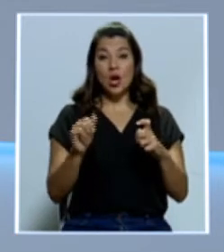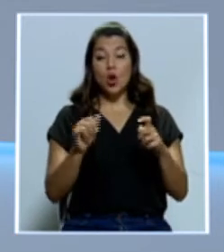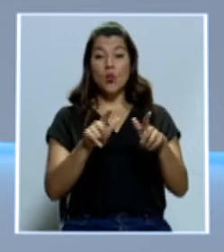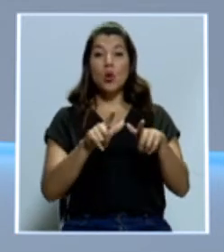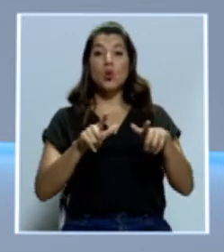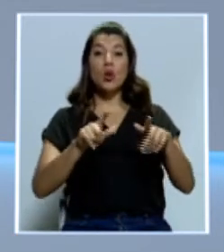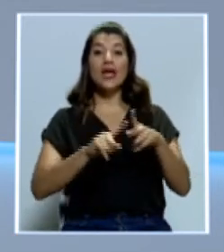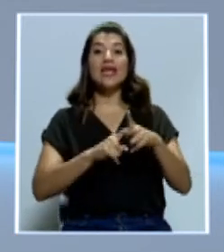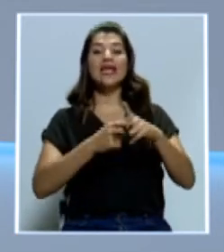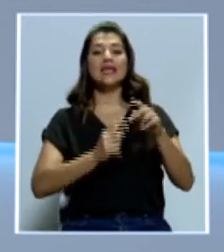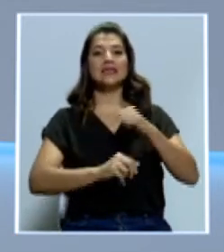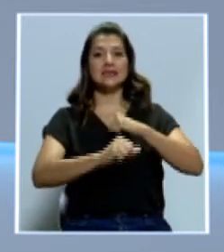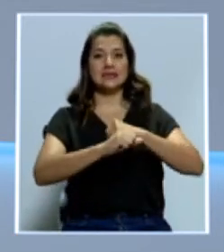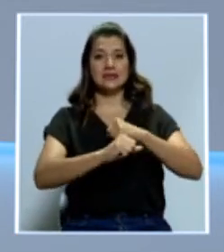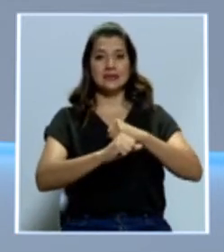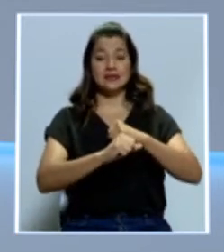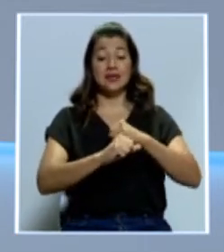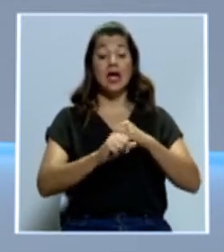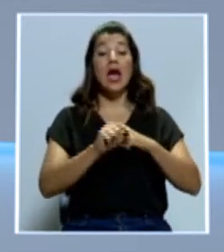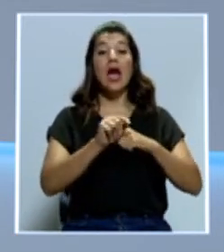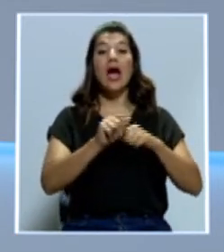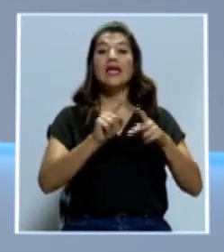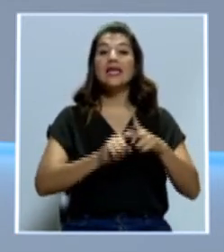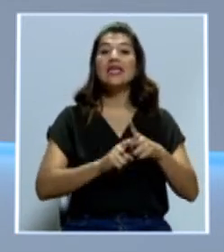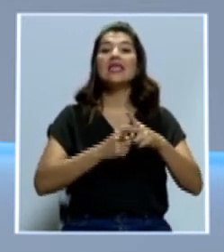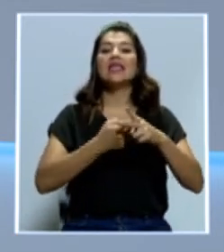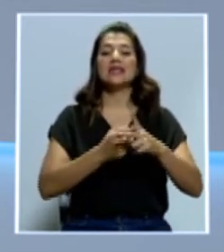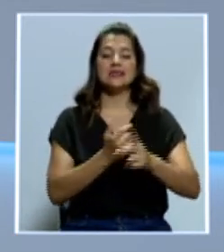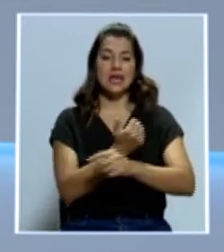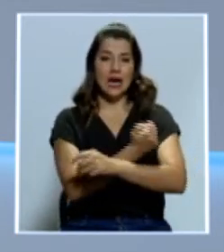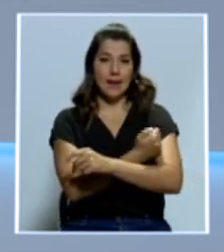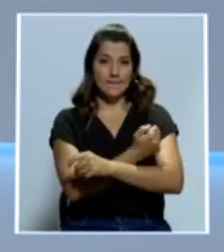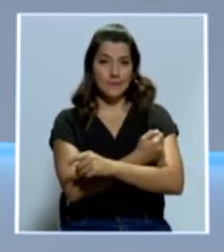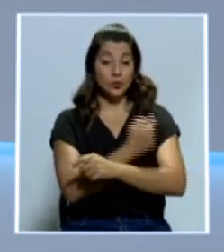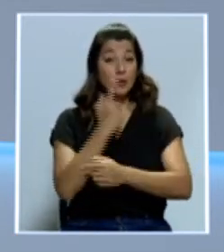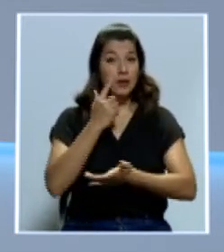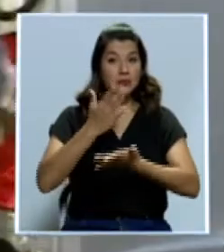campaña contra la vacuna, más bien la vacuna contra la COVID-19.